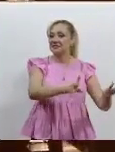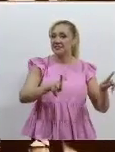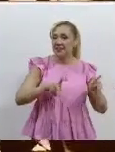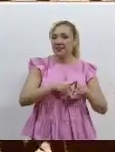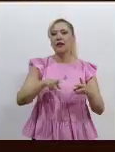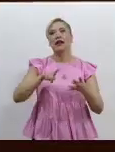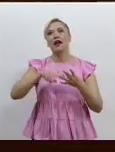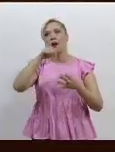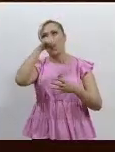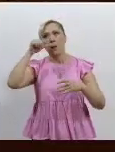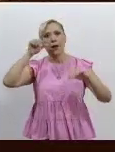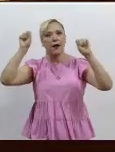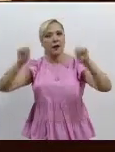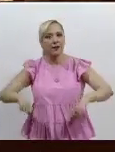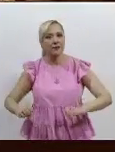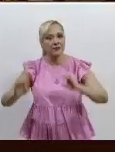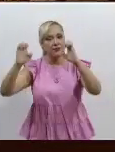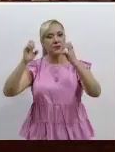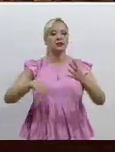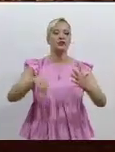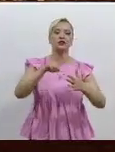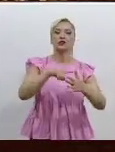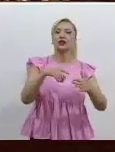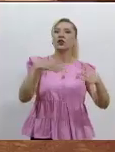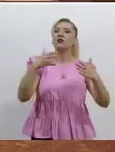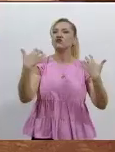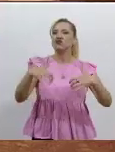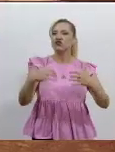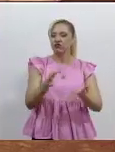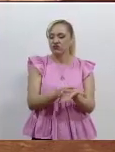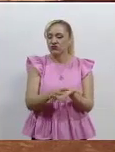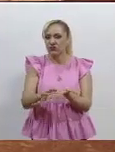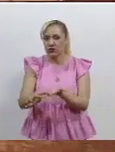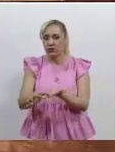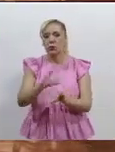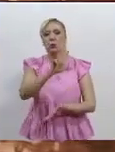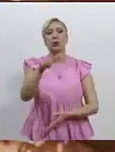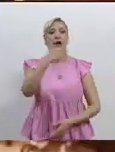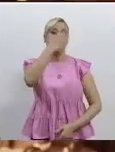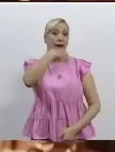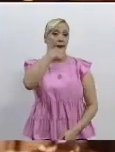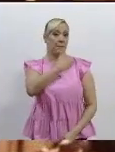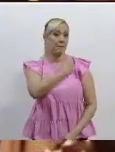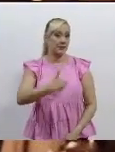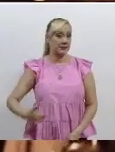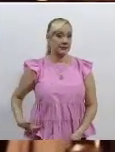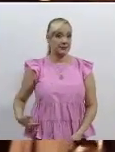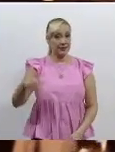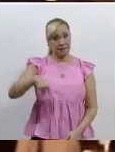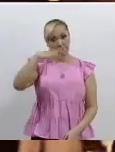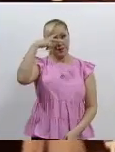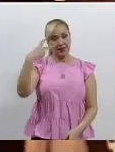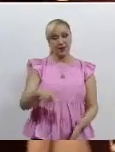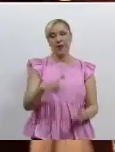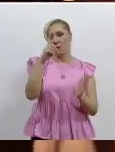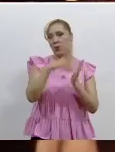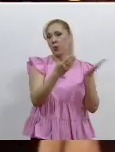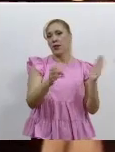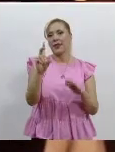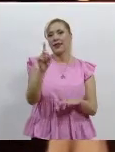Juárez, entre otros lugares, hasta que en 1936 el general Lázaro Cárdenas, presidente de la República, colocó